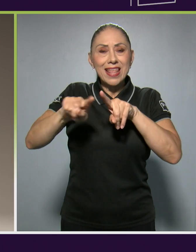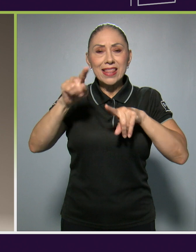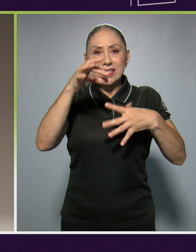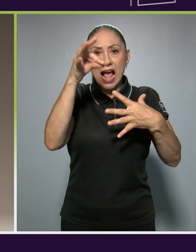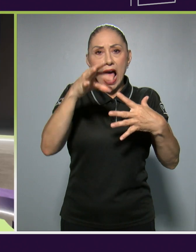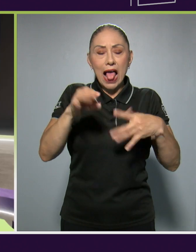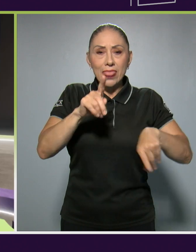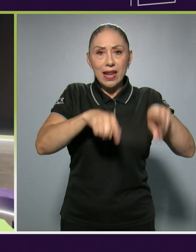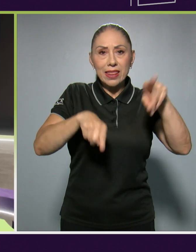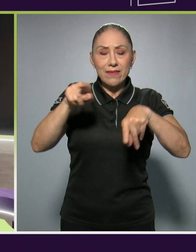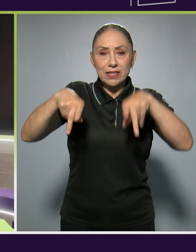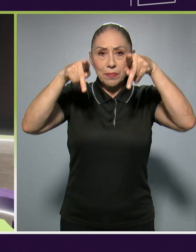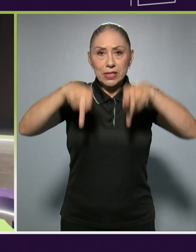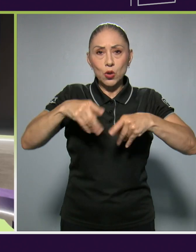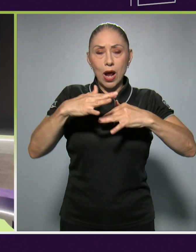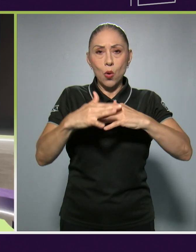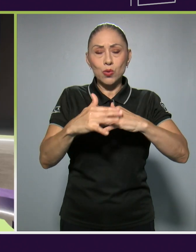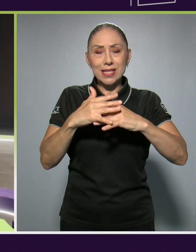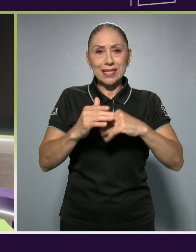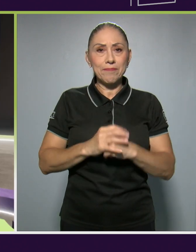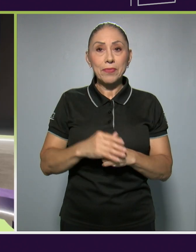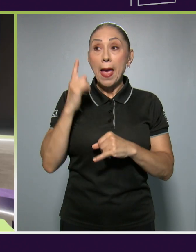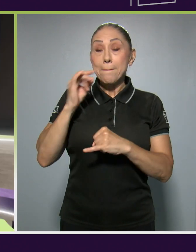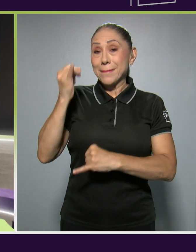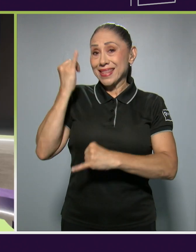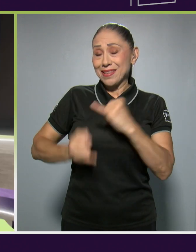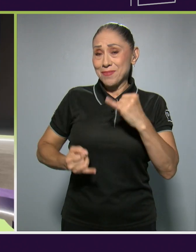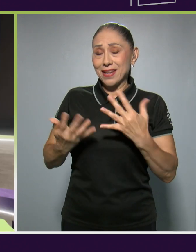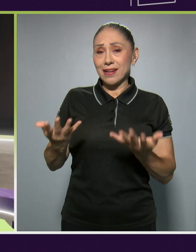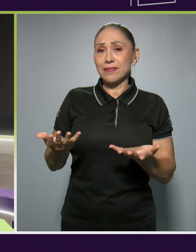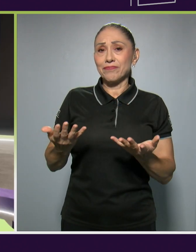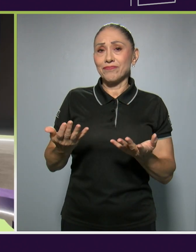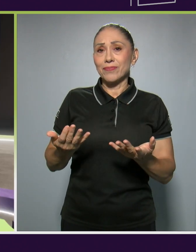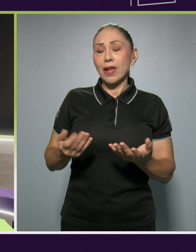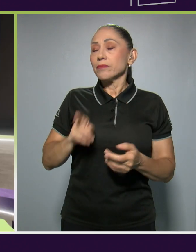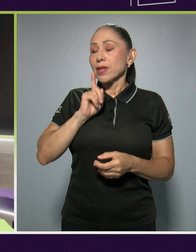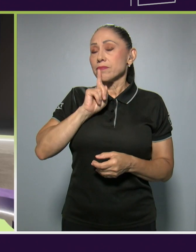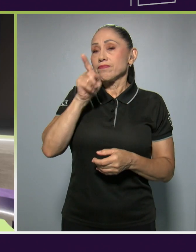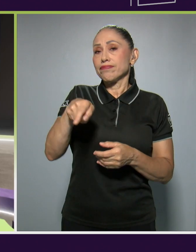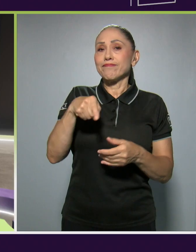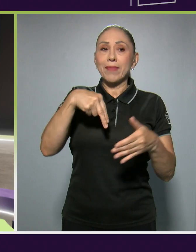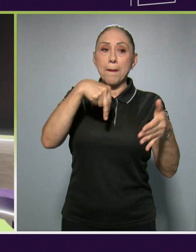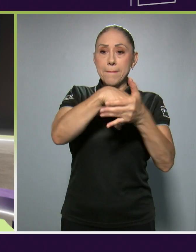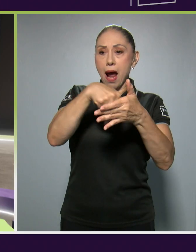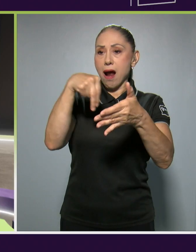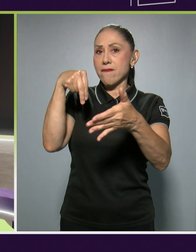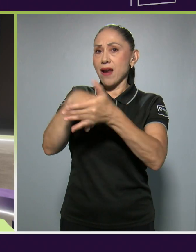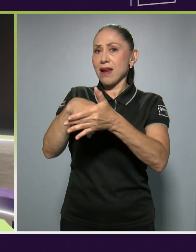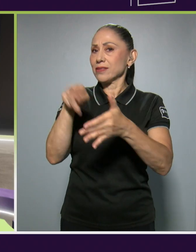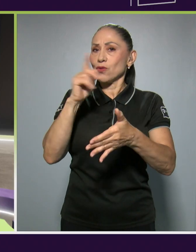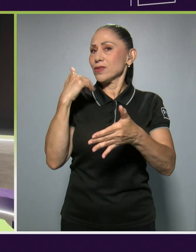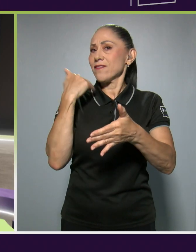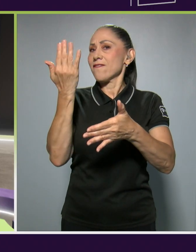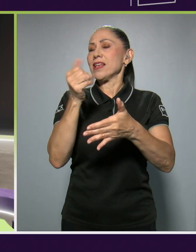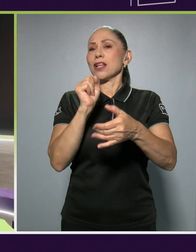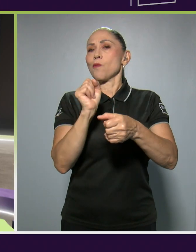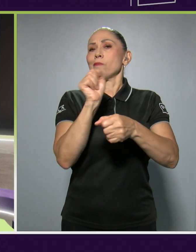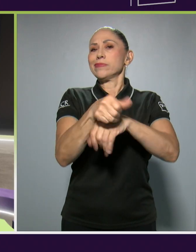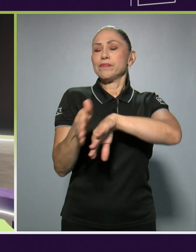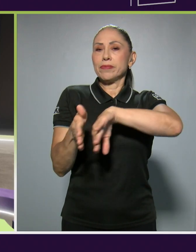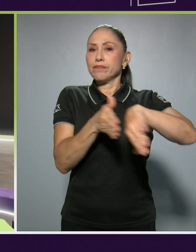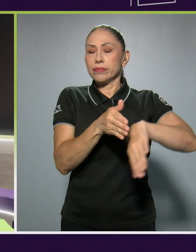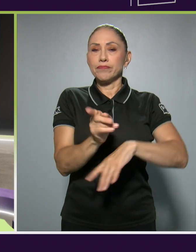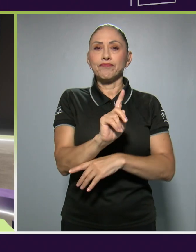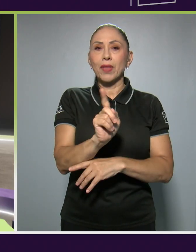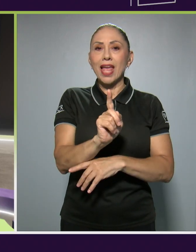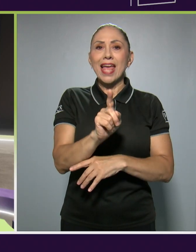Y para terminar, Fernanda, porque la realidad es que pues, estas barreras no son fáciles de derribar y están